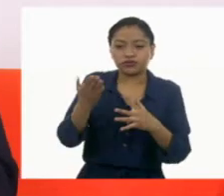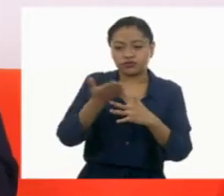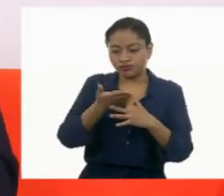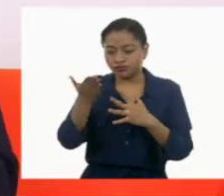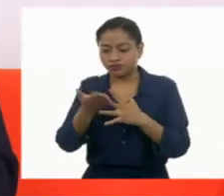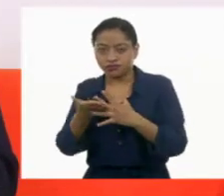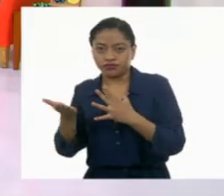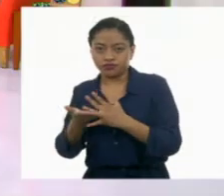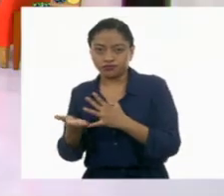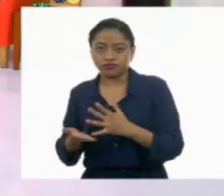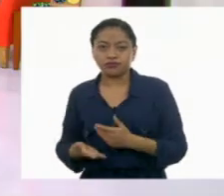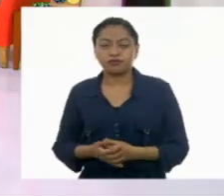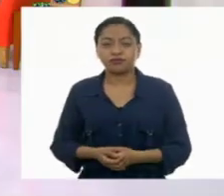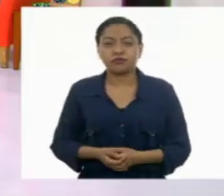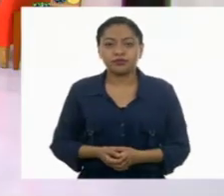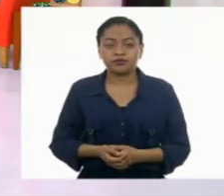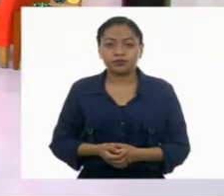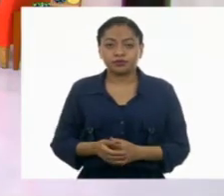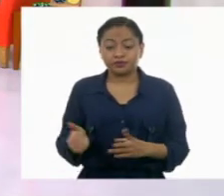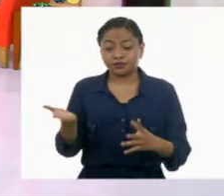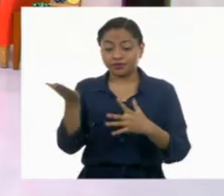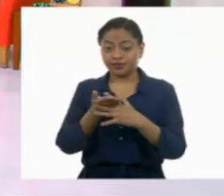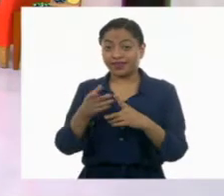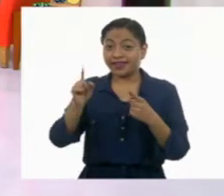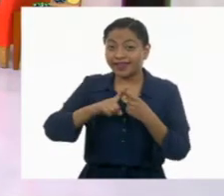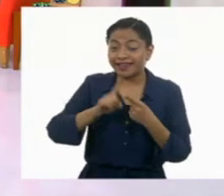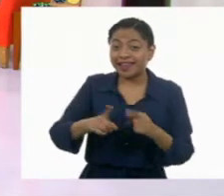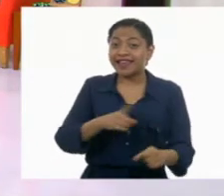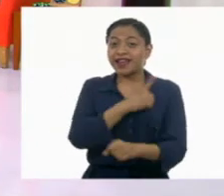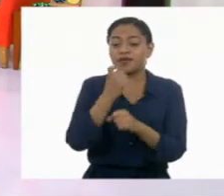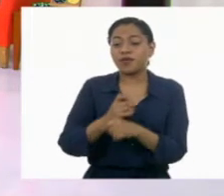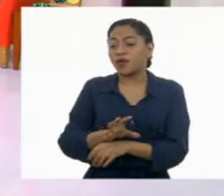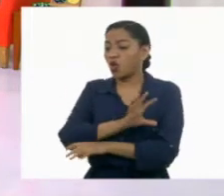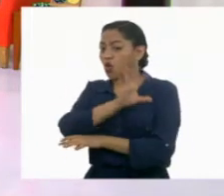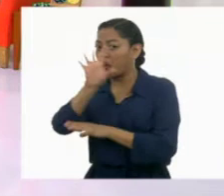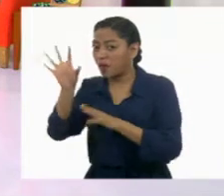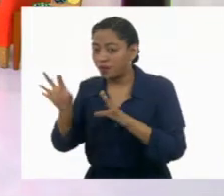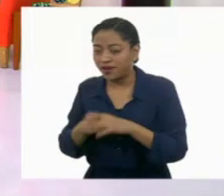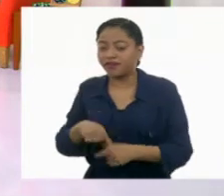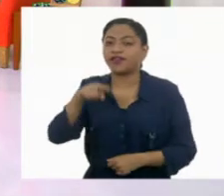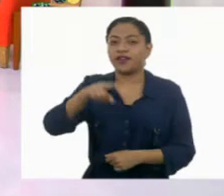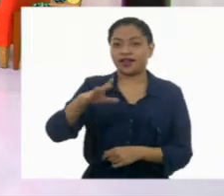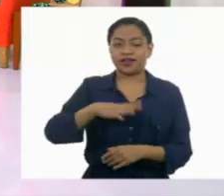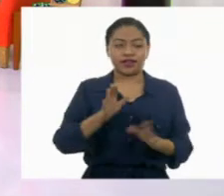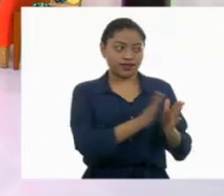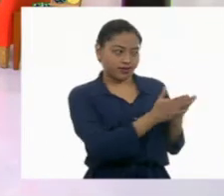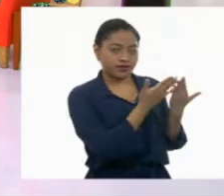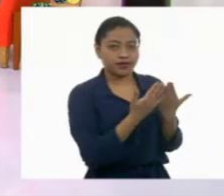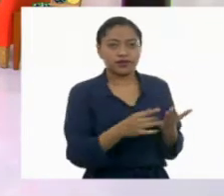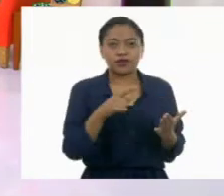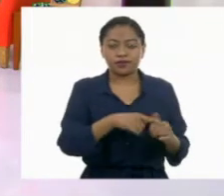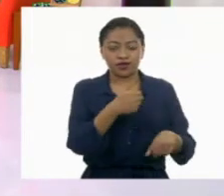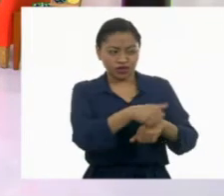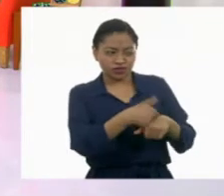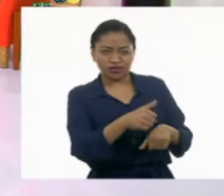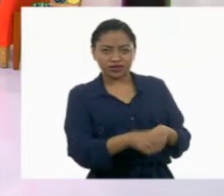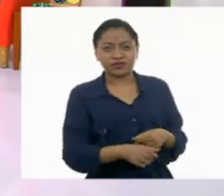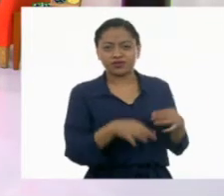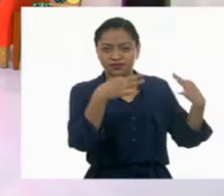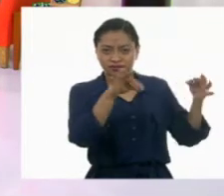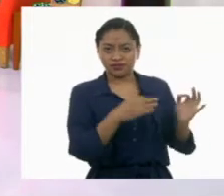tomando. Solamente el primer volumen tiene el índice de todo el libro completo para checar todo el contenido, por